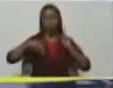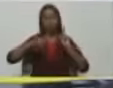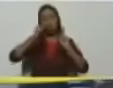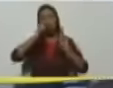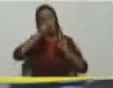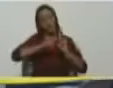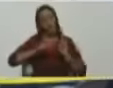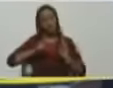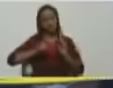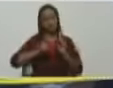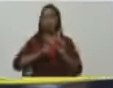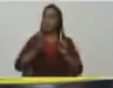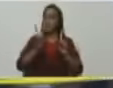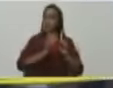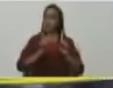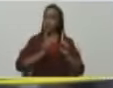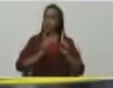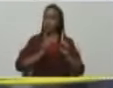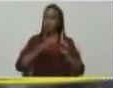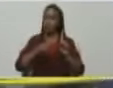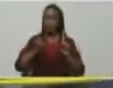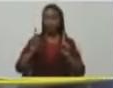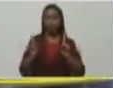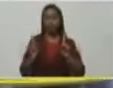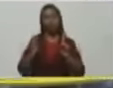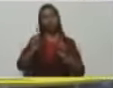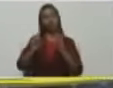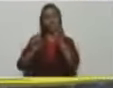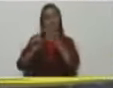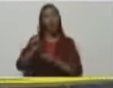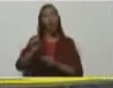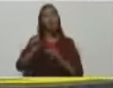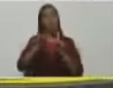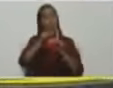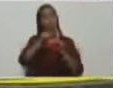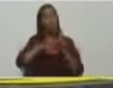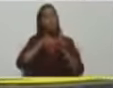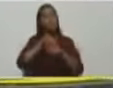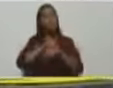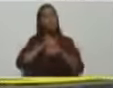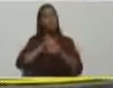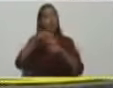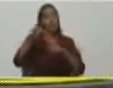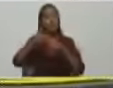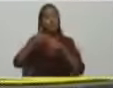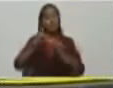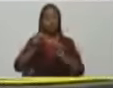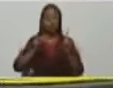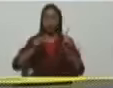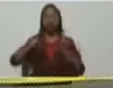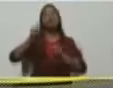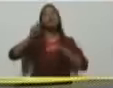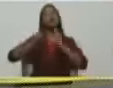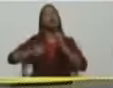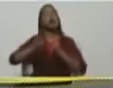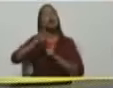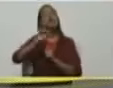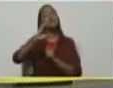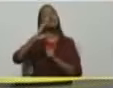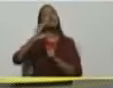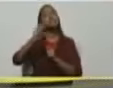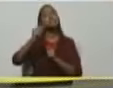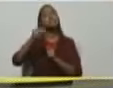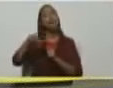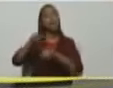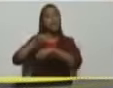Pedro Rafael Chedechea Ruiz, ministro del Poder Popular del Petróleo. Por Trinidad y Tobago, Stuart Richard Jones,